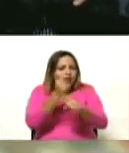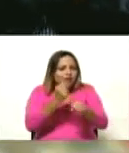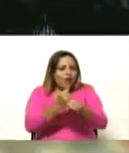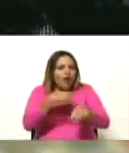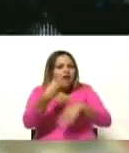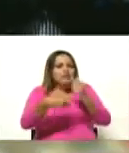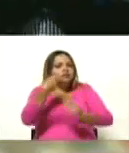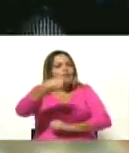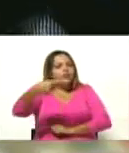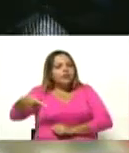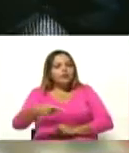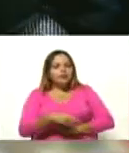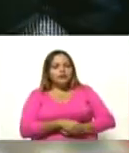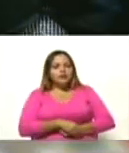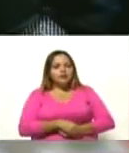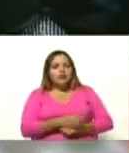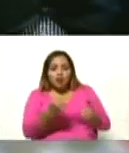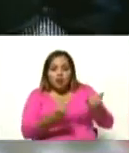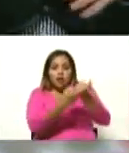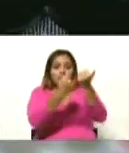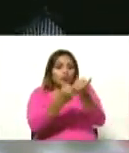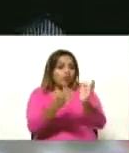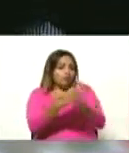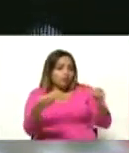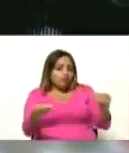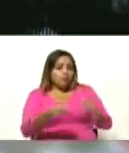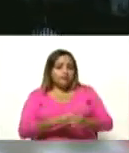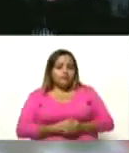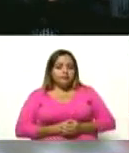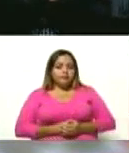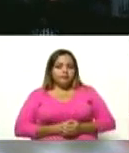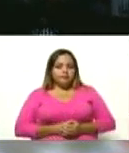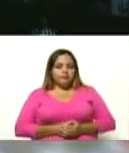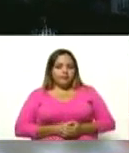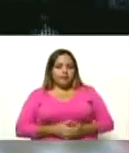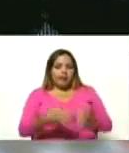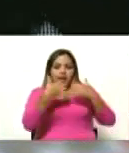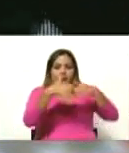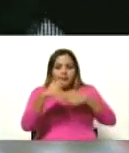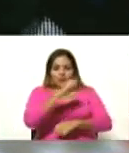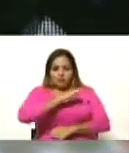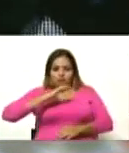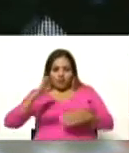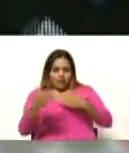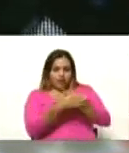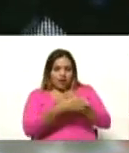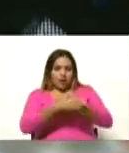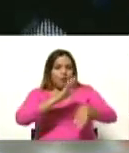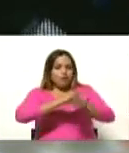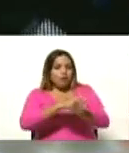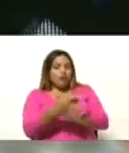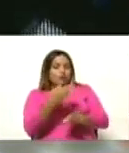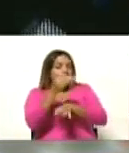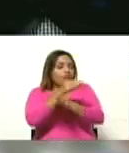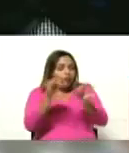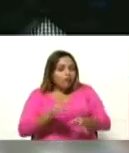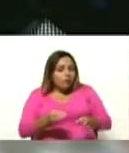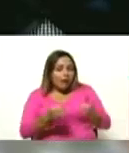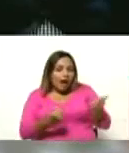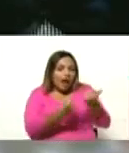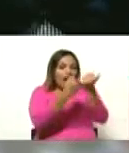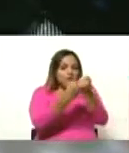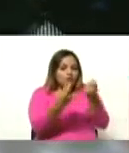ejecutar políticas que favorezcan a todos. La empresa privada porque es un generador de inversión, producción